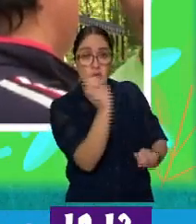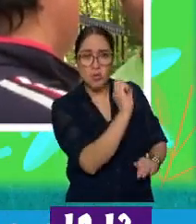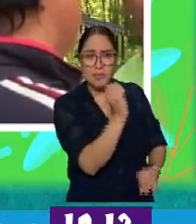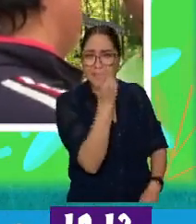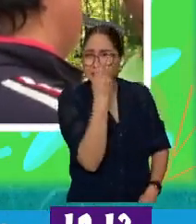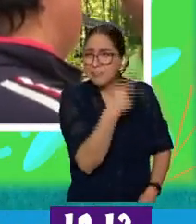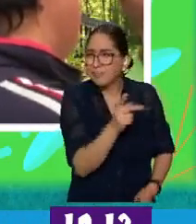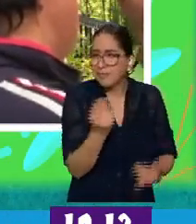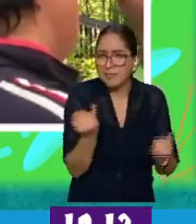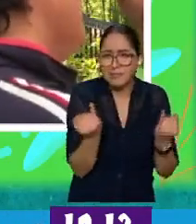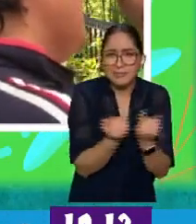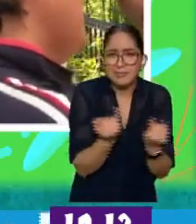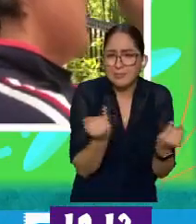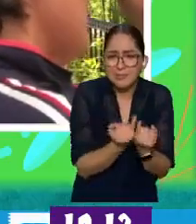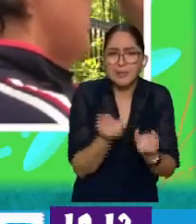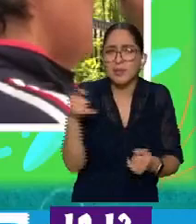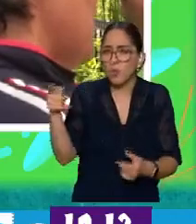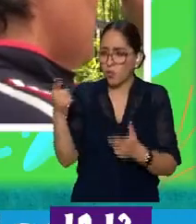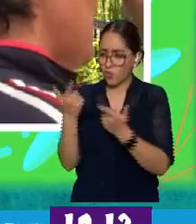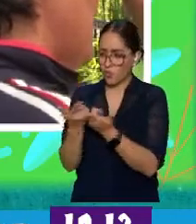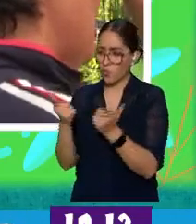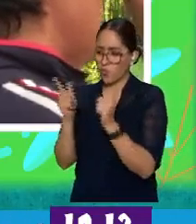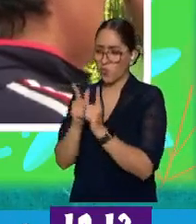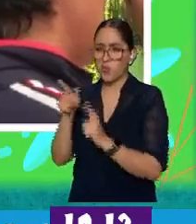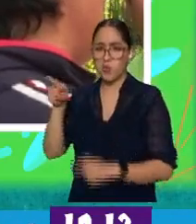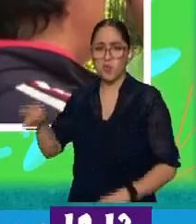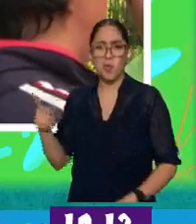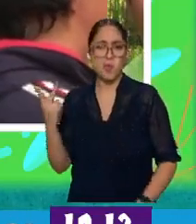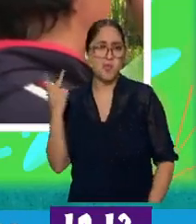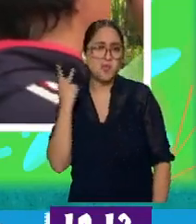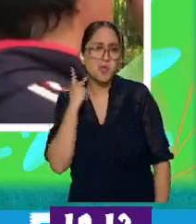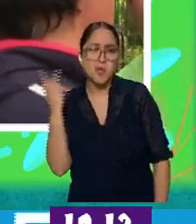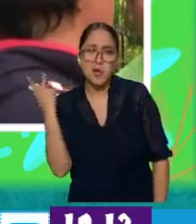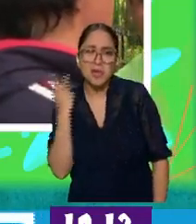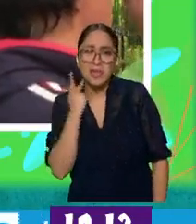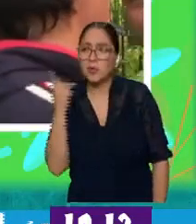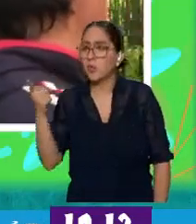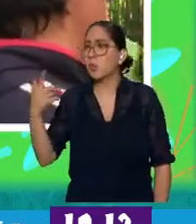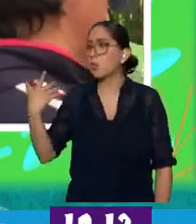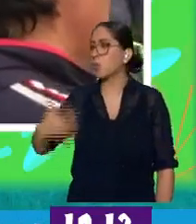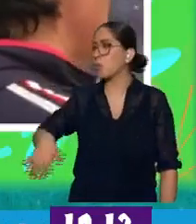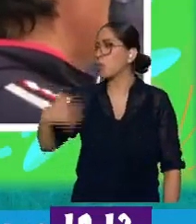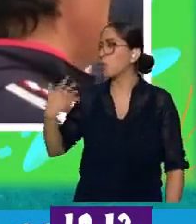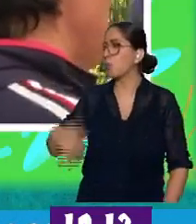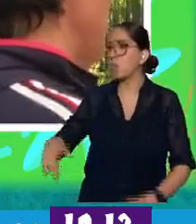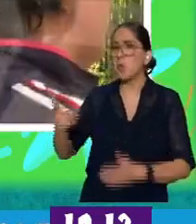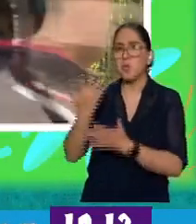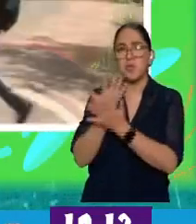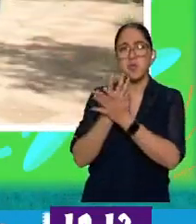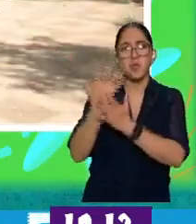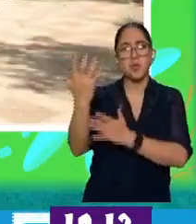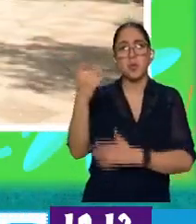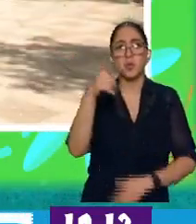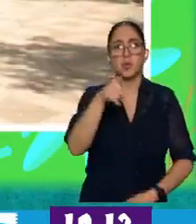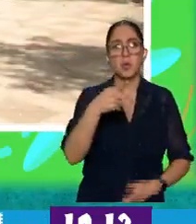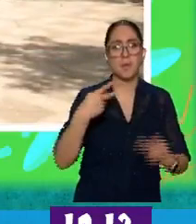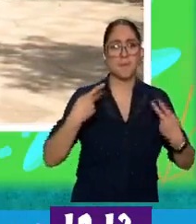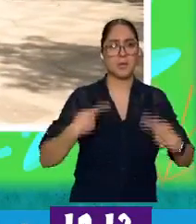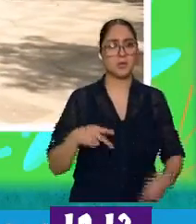todo, compañera. Los partidos políticos, así, excelsos, ¿me explico? Si miras así al de al